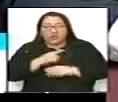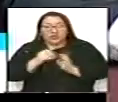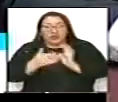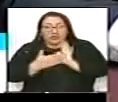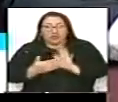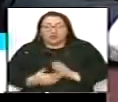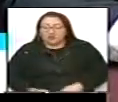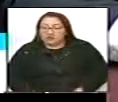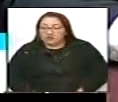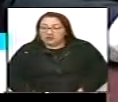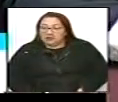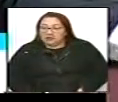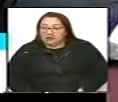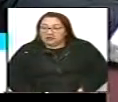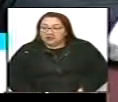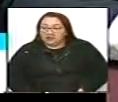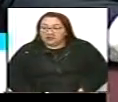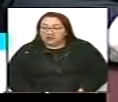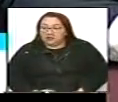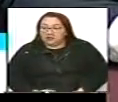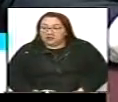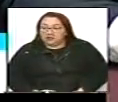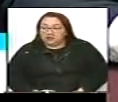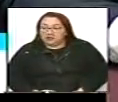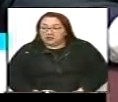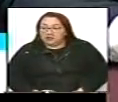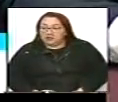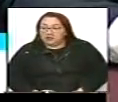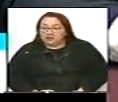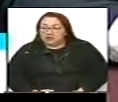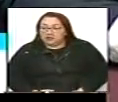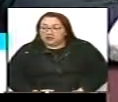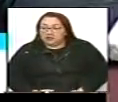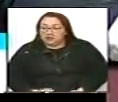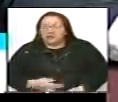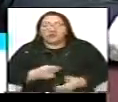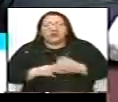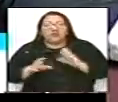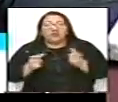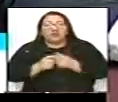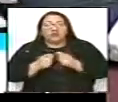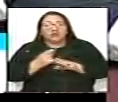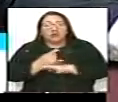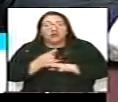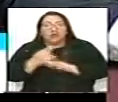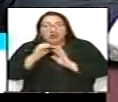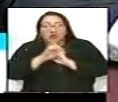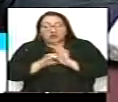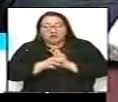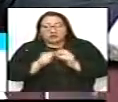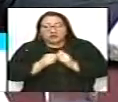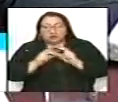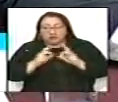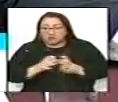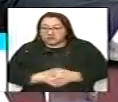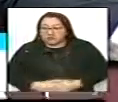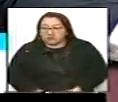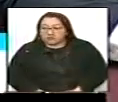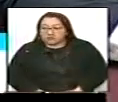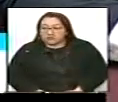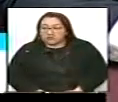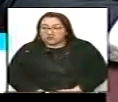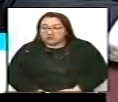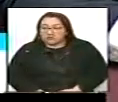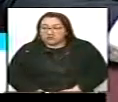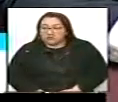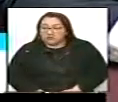plano. Entonces, ¿qué es lo que debió hacer la Comisión de Acusaciones Constitucionales visto este tema?